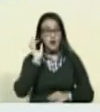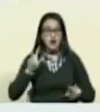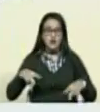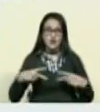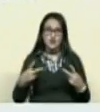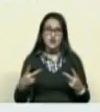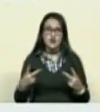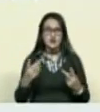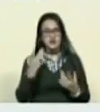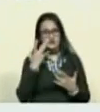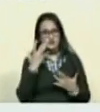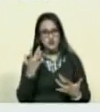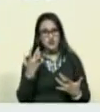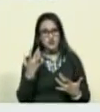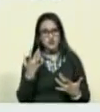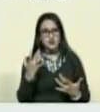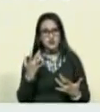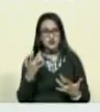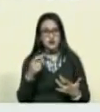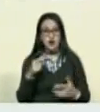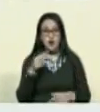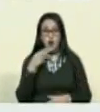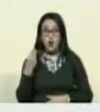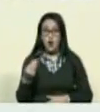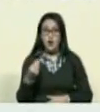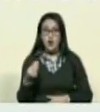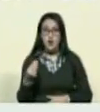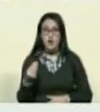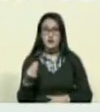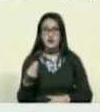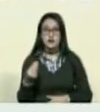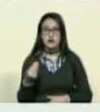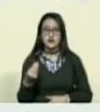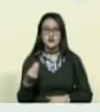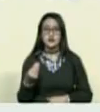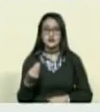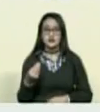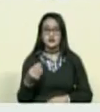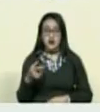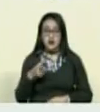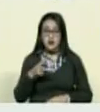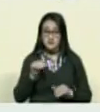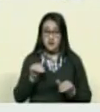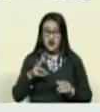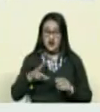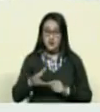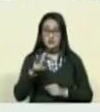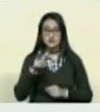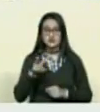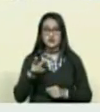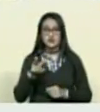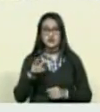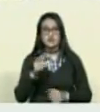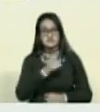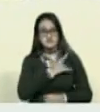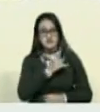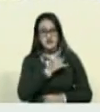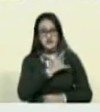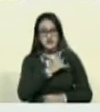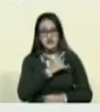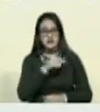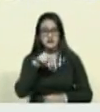que se evidencian también en estos jóvenes presentes en esta inauguración de la Academia Militar